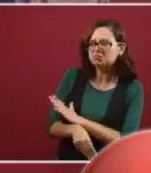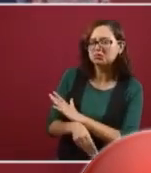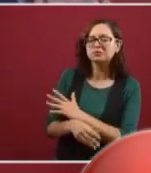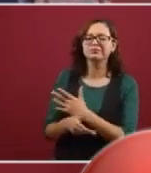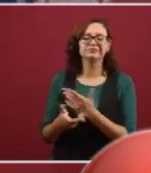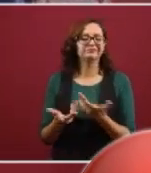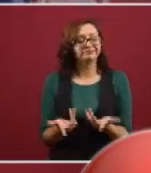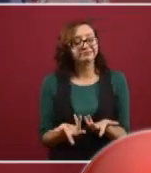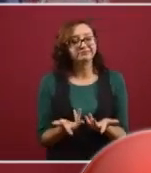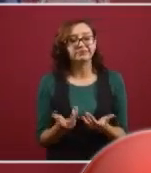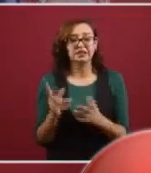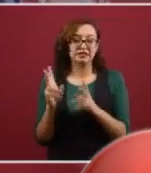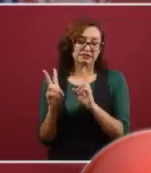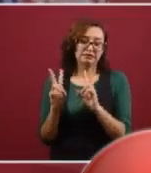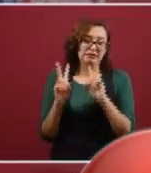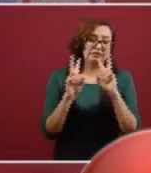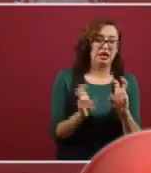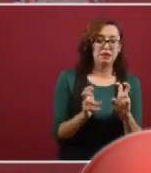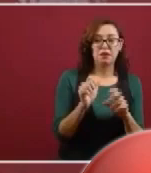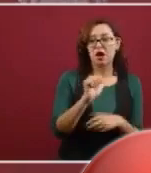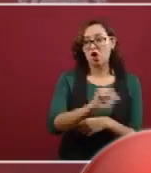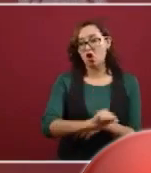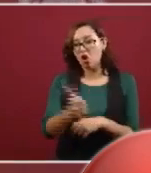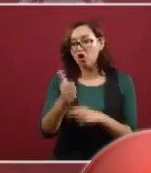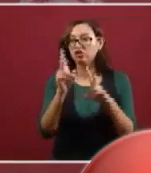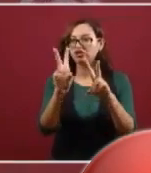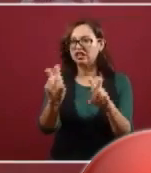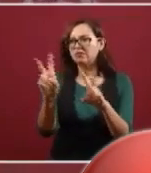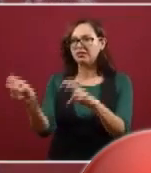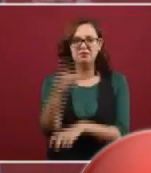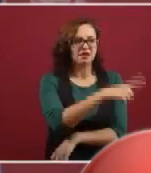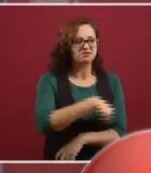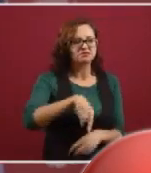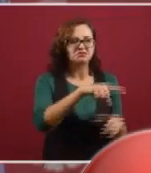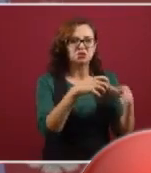en esto y en otras cosas.